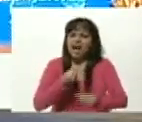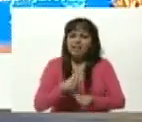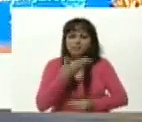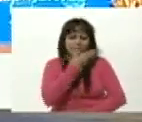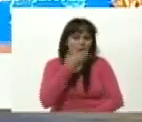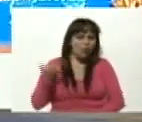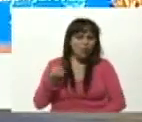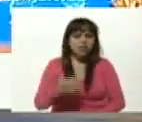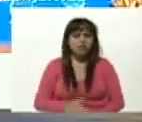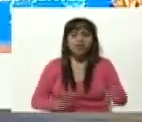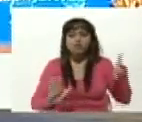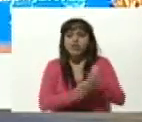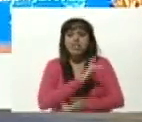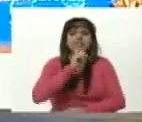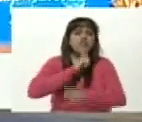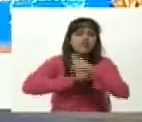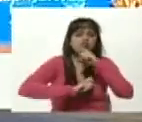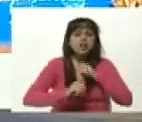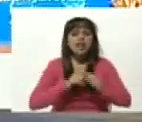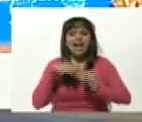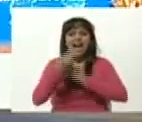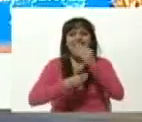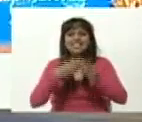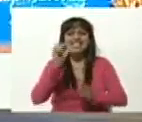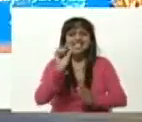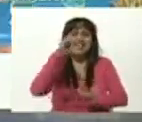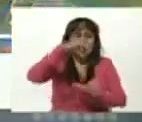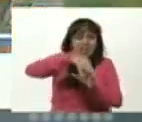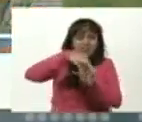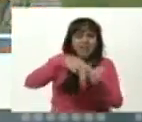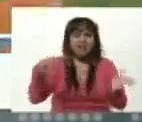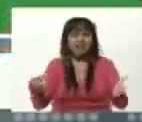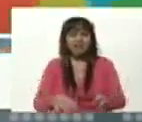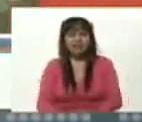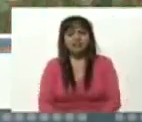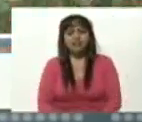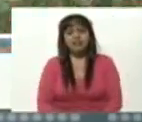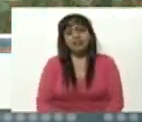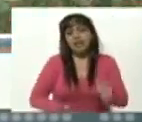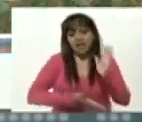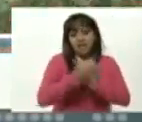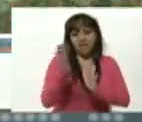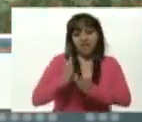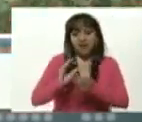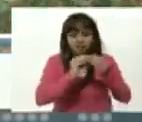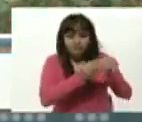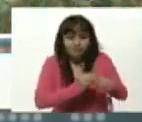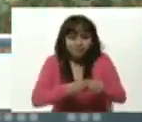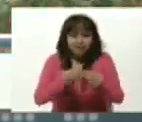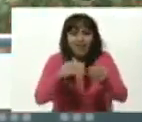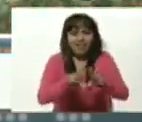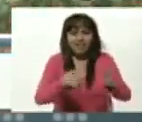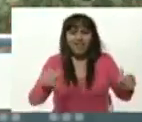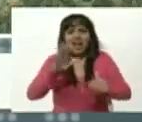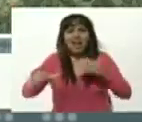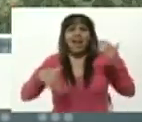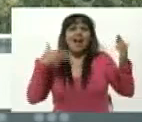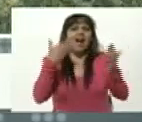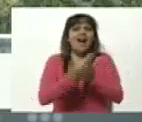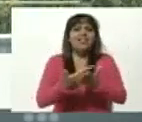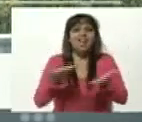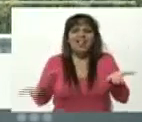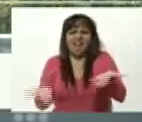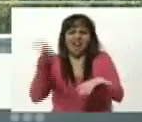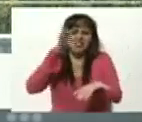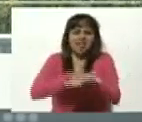sobreponerse las dificultades, para producir la semilla. Y van desde la preparación de la tierra hasta la cachapa que